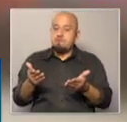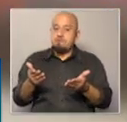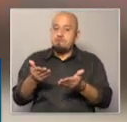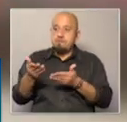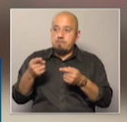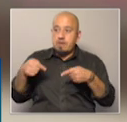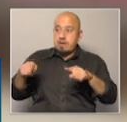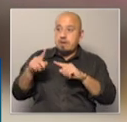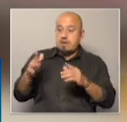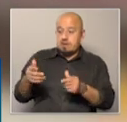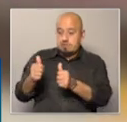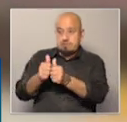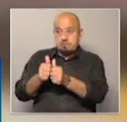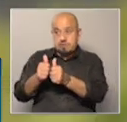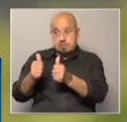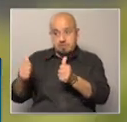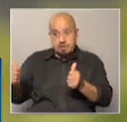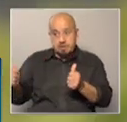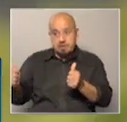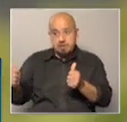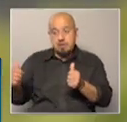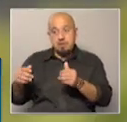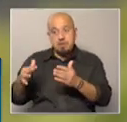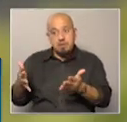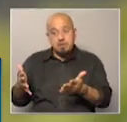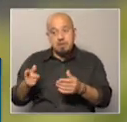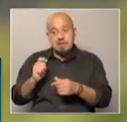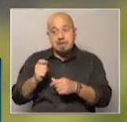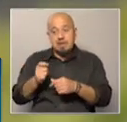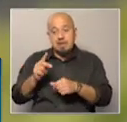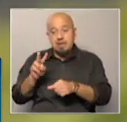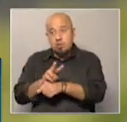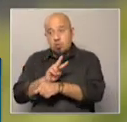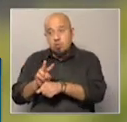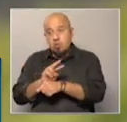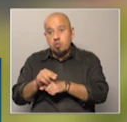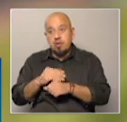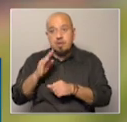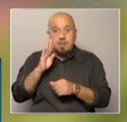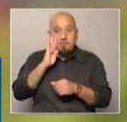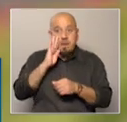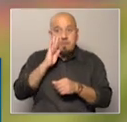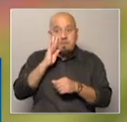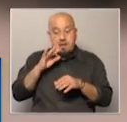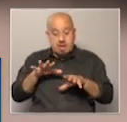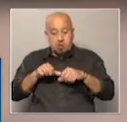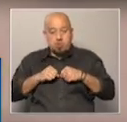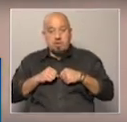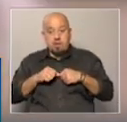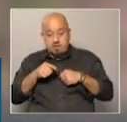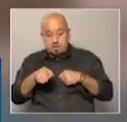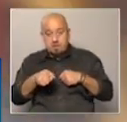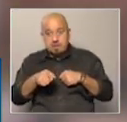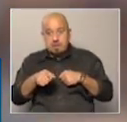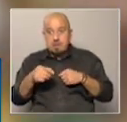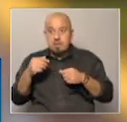esta pareja se separa y en los hechos quien se ocupó de la crianza era esta madre, entre comillas, adoptiva, que